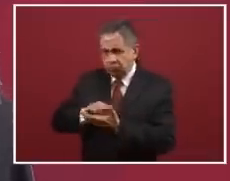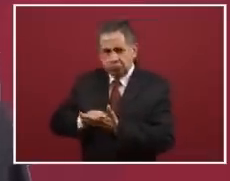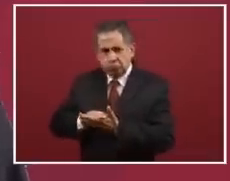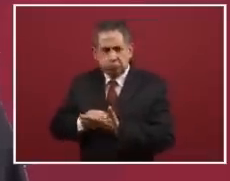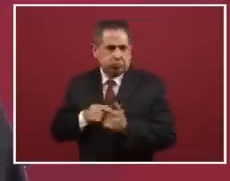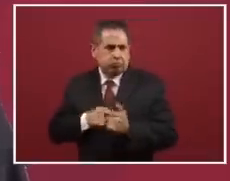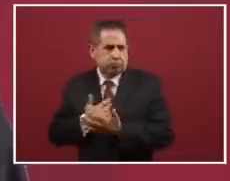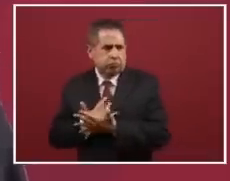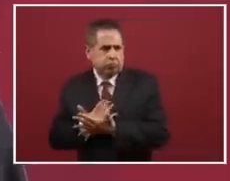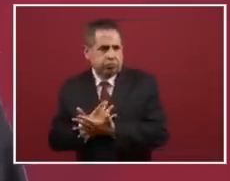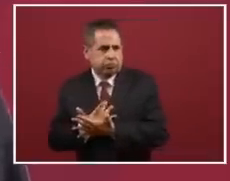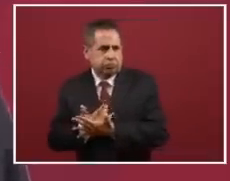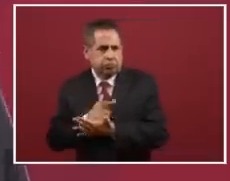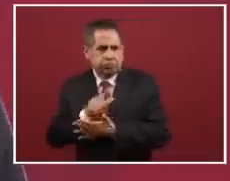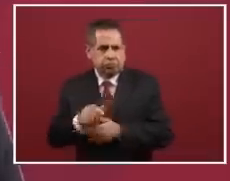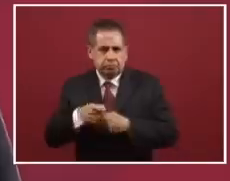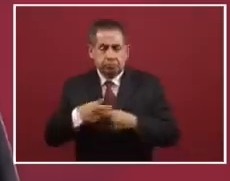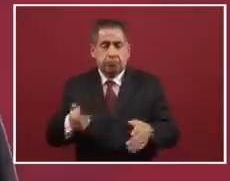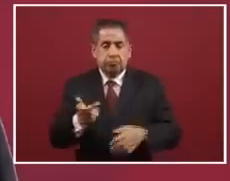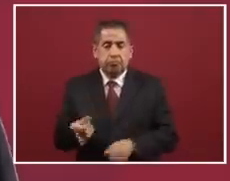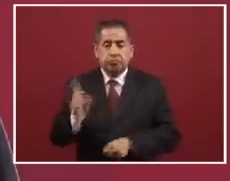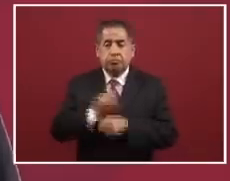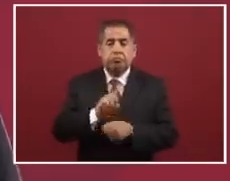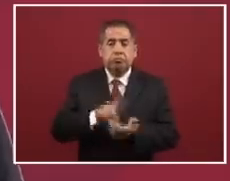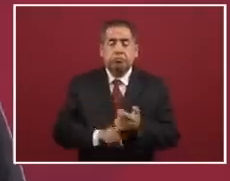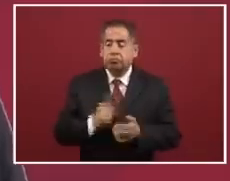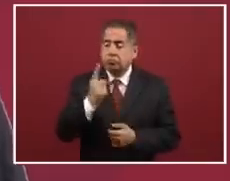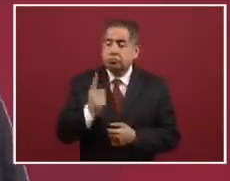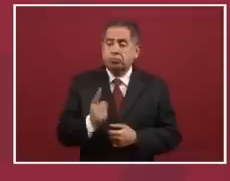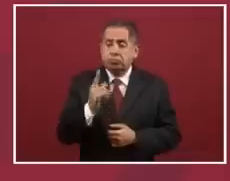esperando para el día primero de julio,